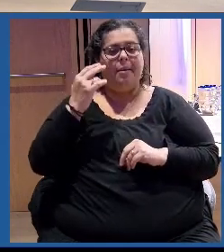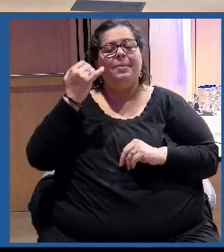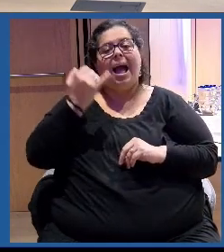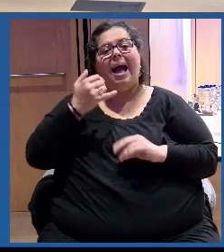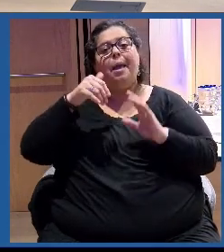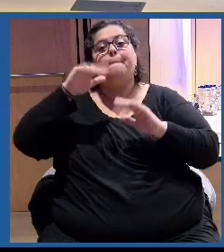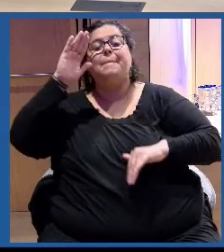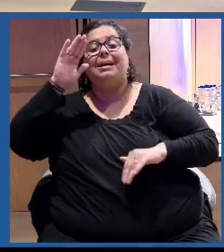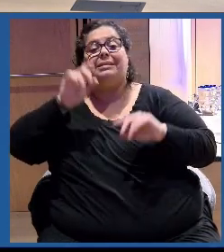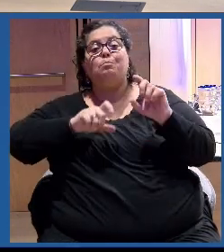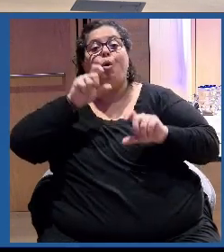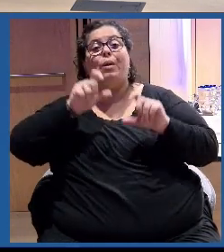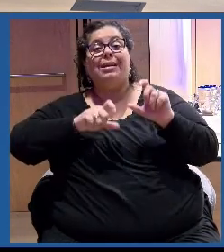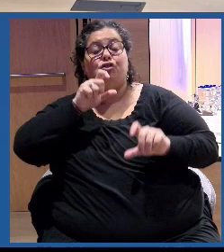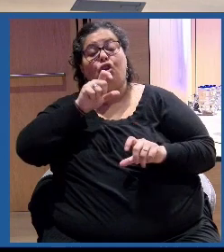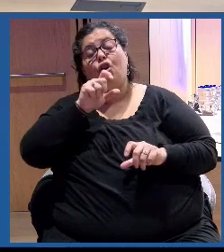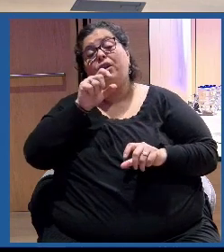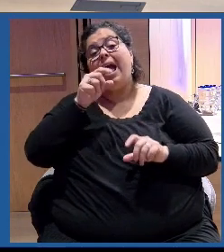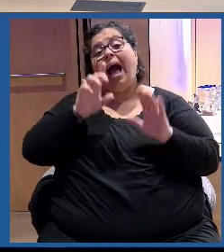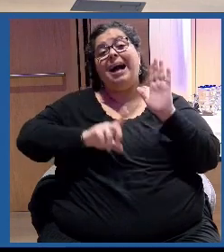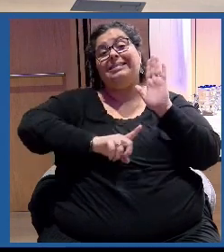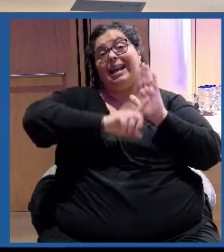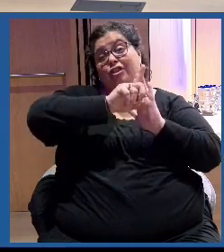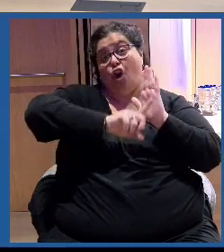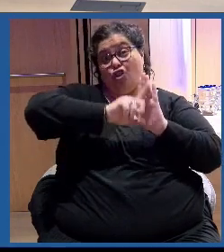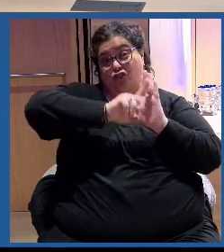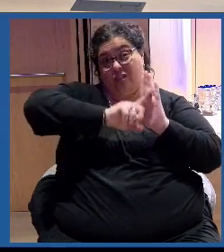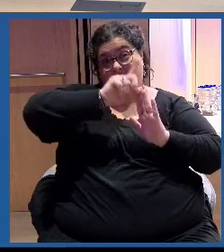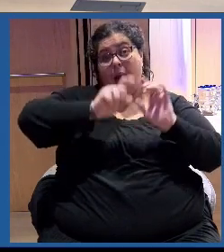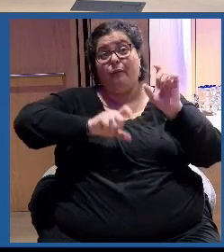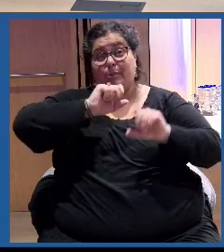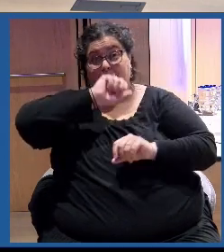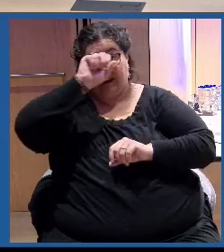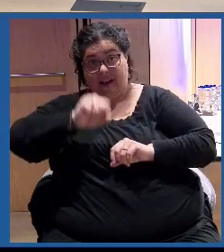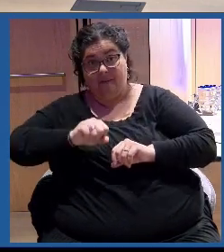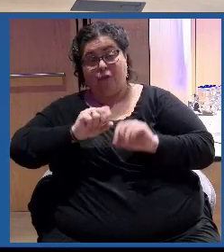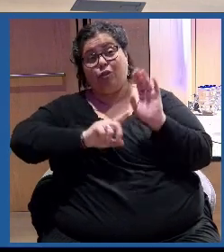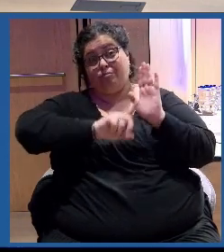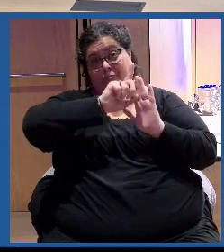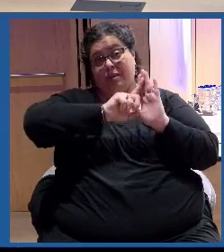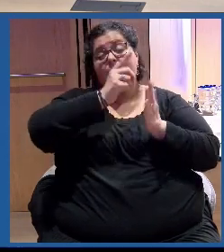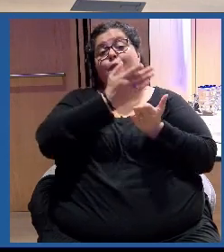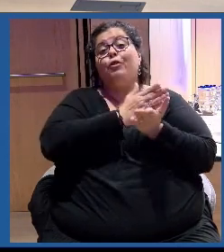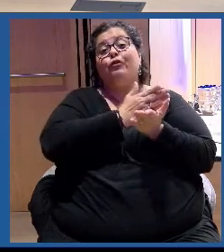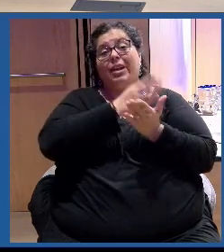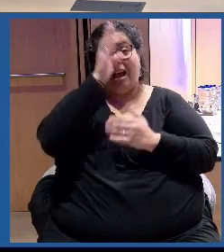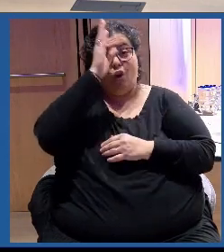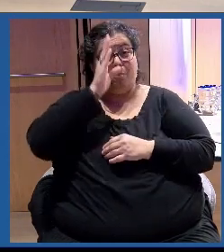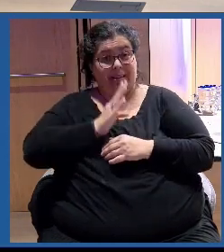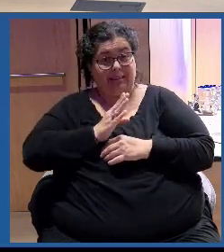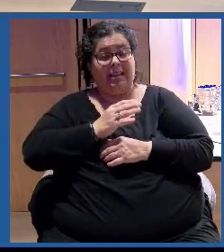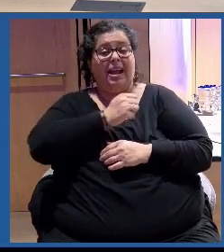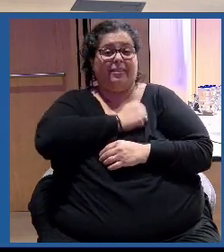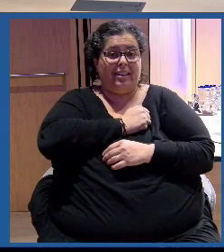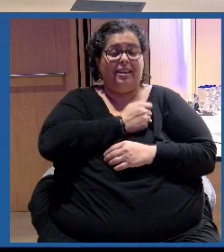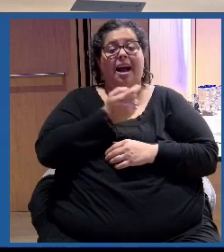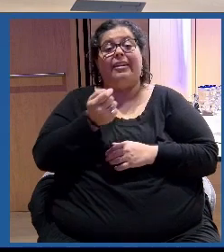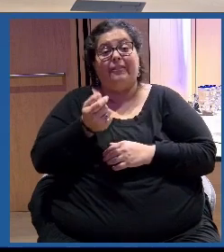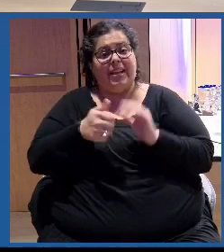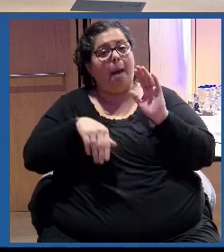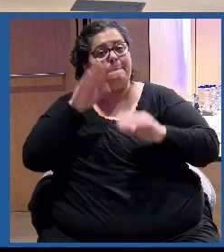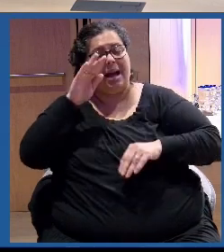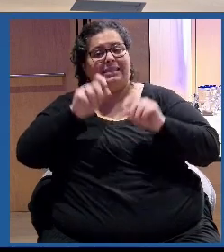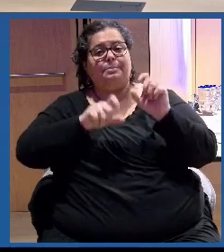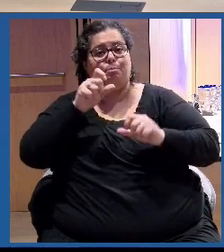mayor población afro más hacia el norte del país, que es la frontera seca con Brasil. Entonces, Artigas, Riberas, donde hay